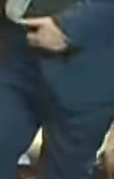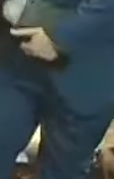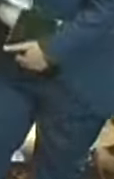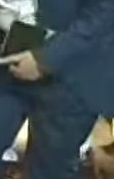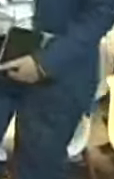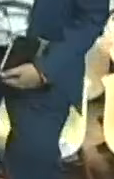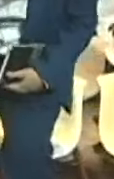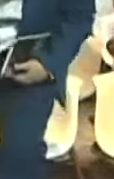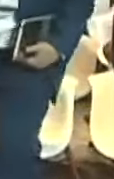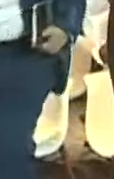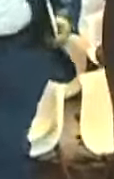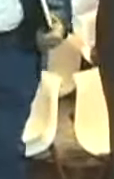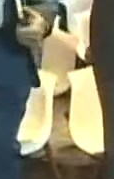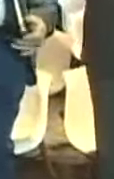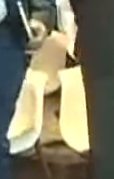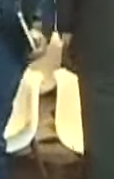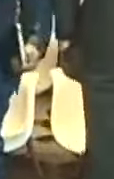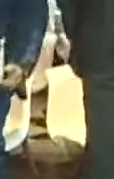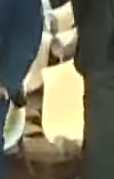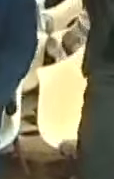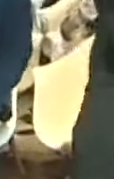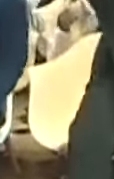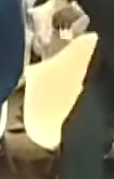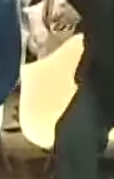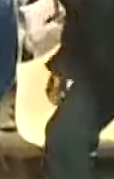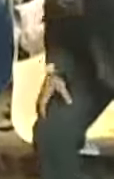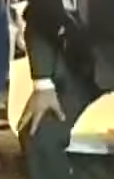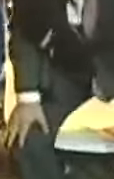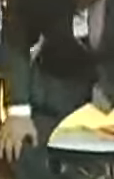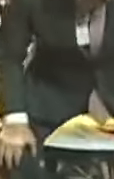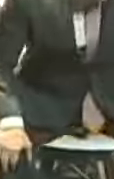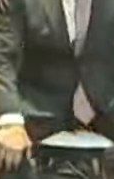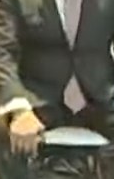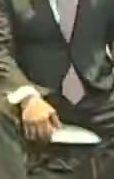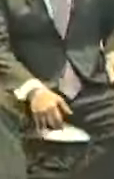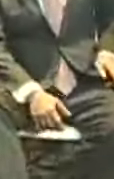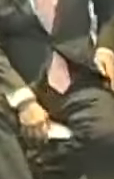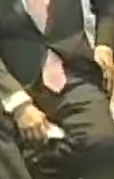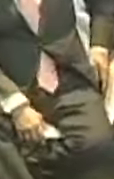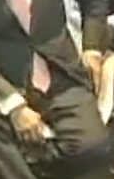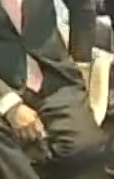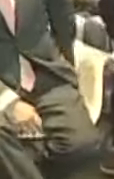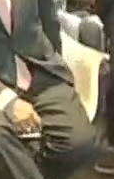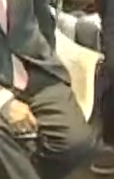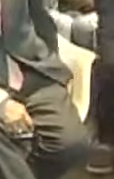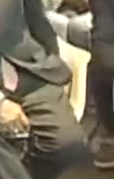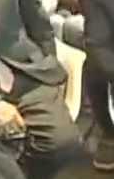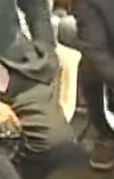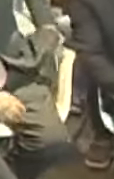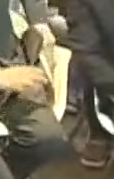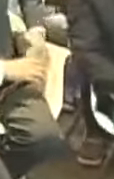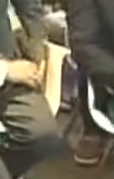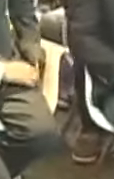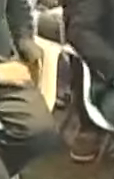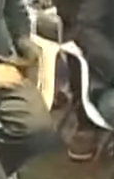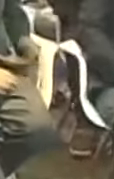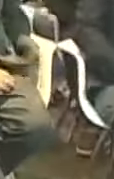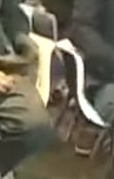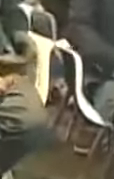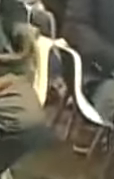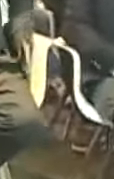nosotros a Cardenales del éxito en esta actividad de la gran misión Venezuela Mujer, con la presencia del